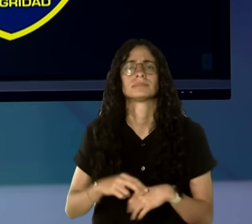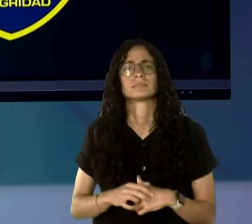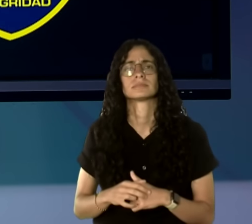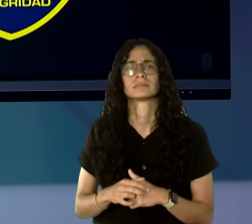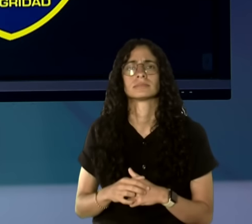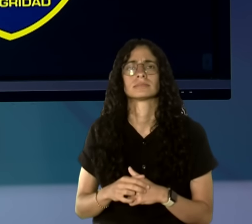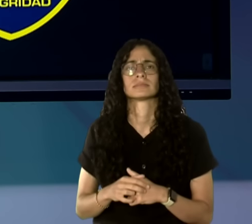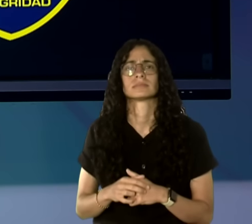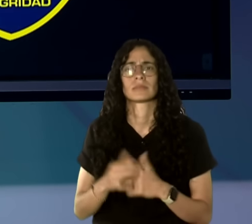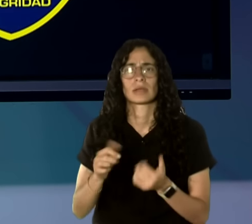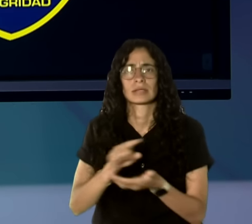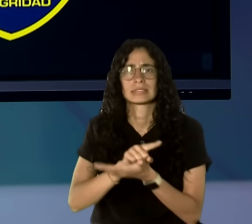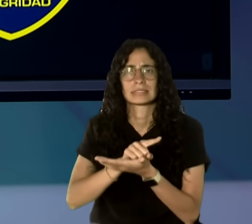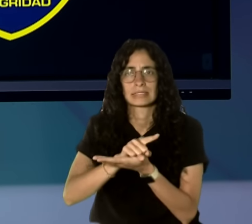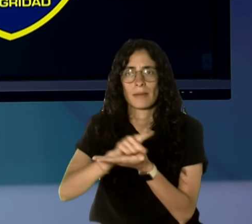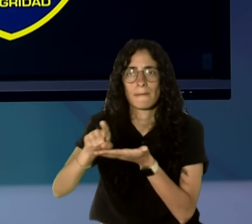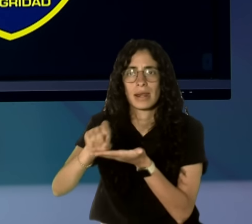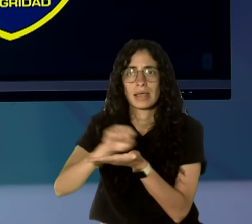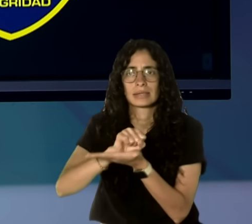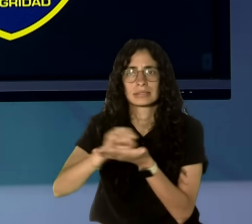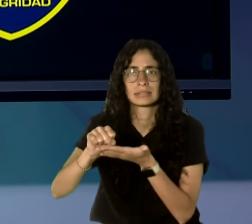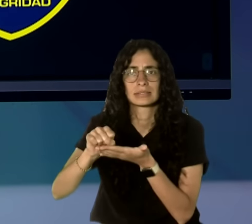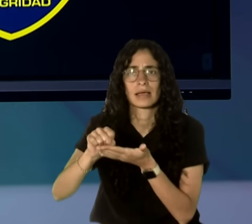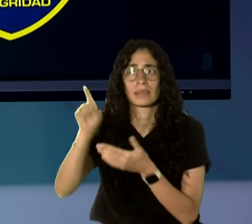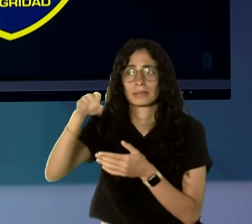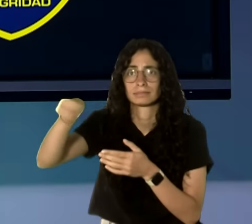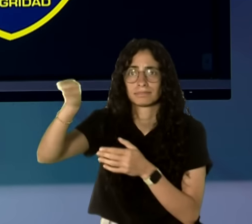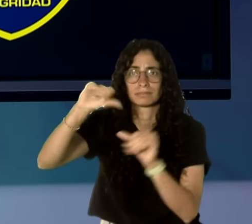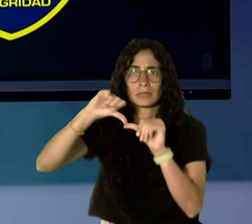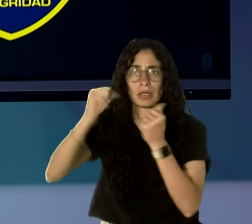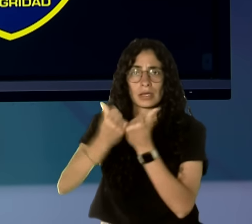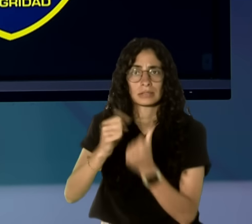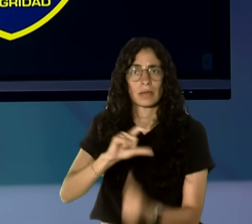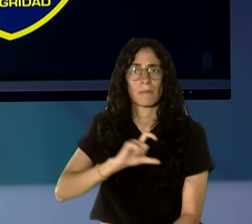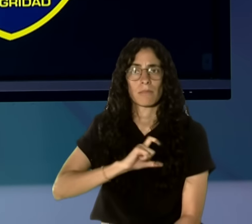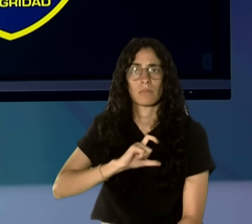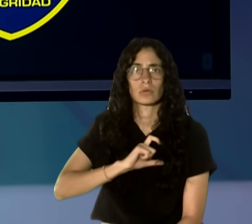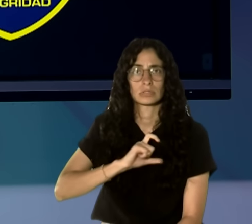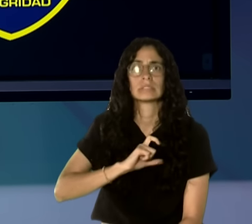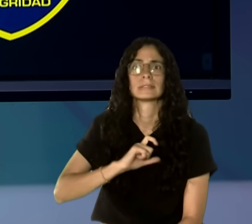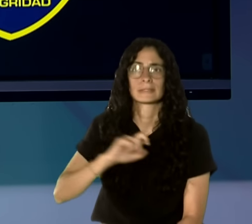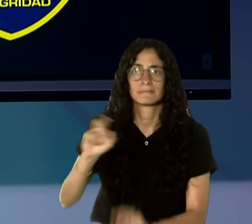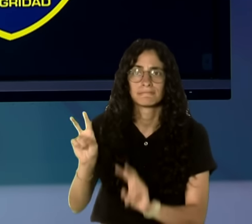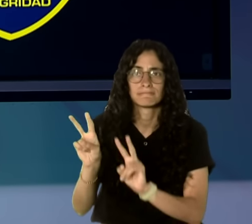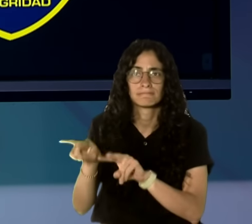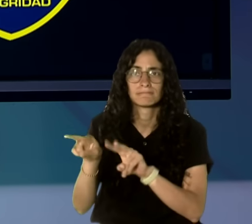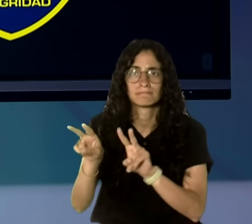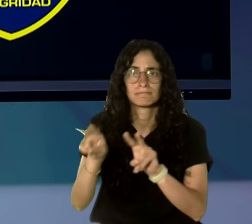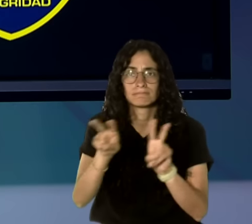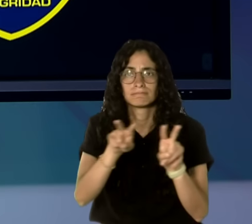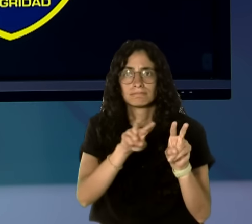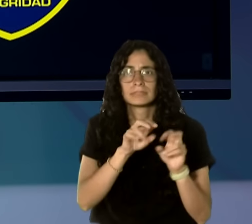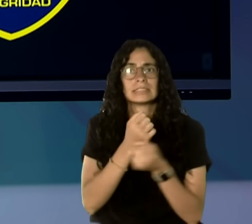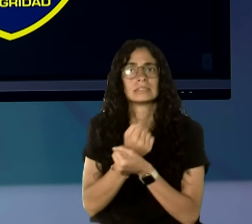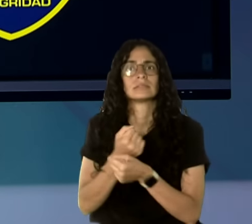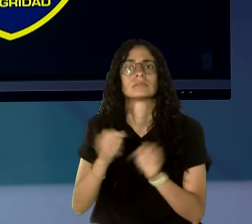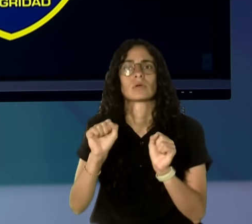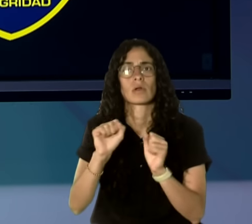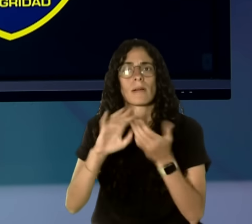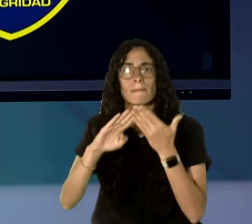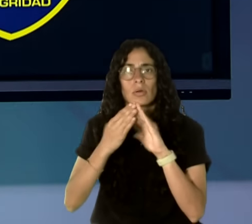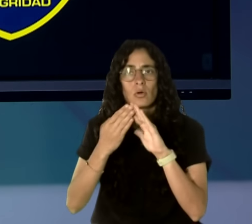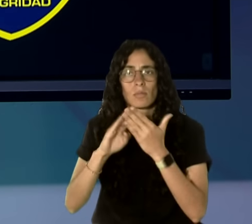lo que es la semana santa el negociado de la policía de Puerto Rico está activo para brindarle la seguridad A toda nuestra